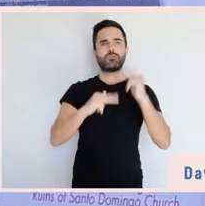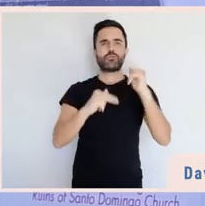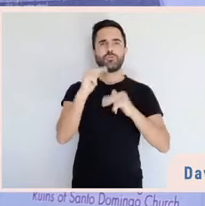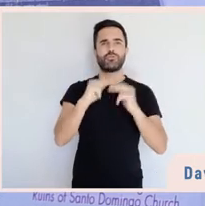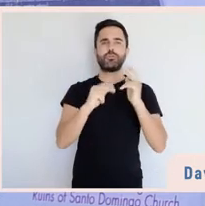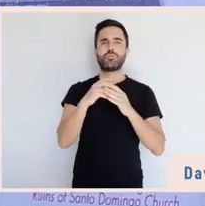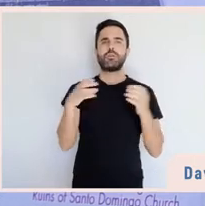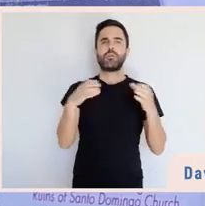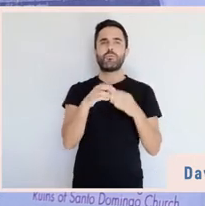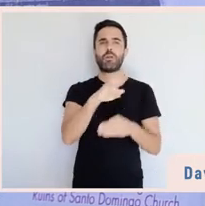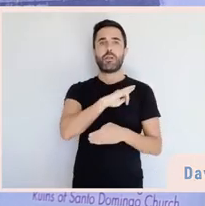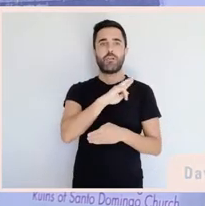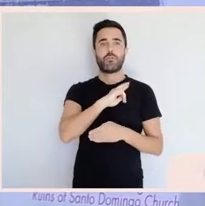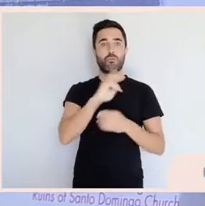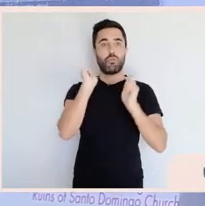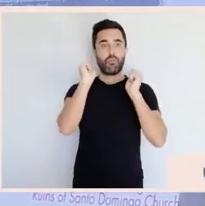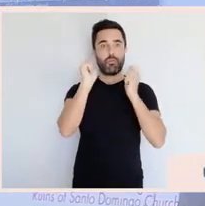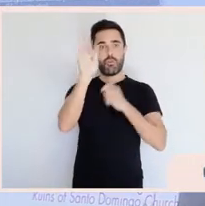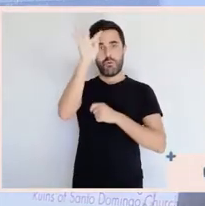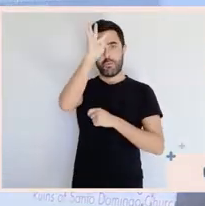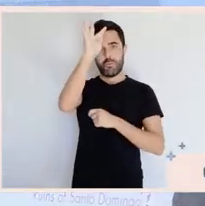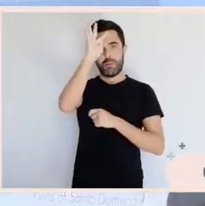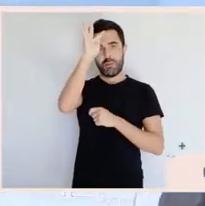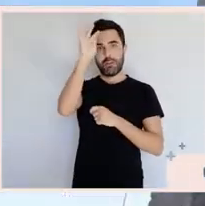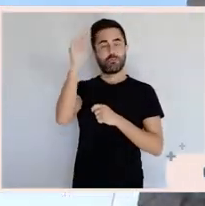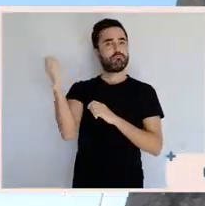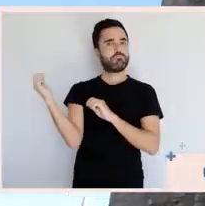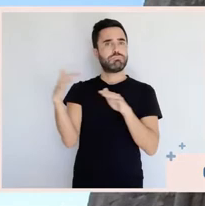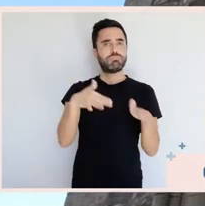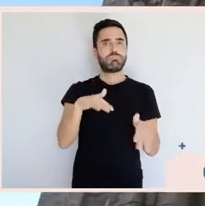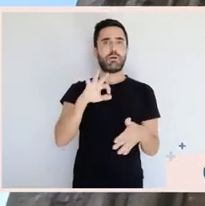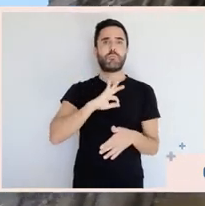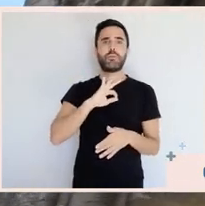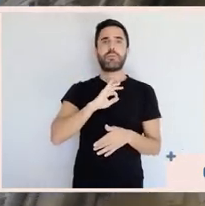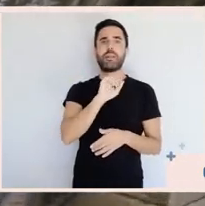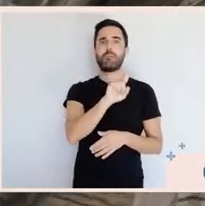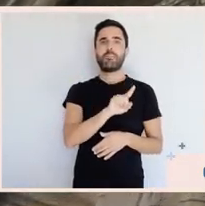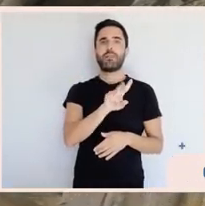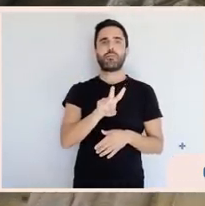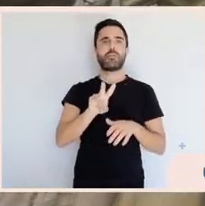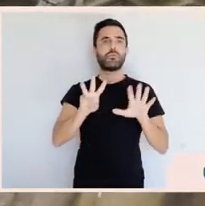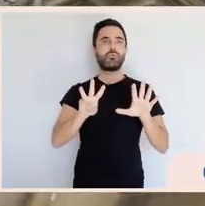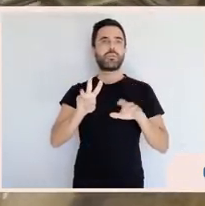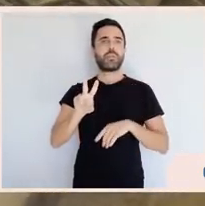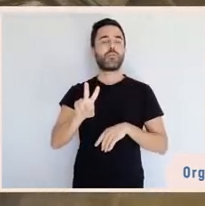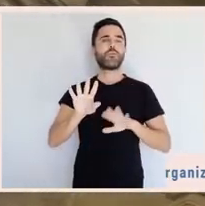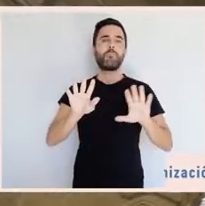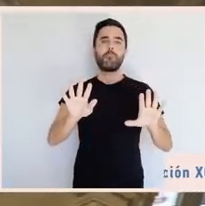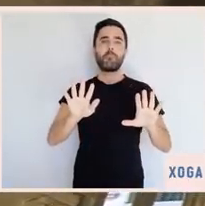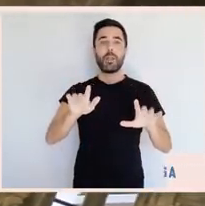á cidade cara 1282, os restos que se conservaron do seu convento pertencen ás obras realizadas a partir